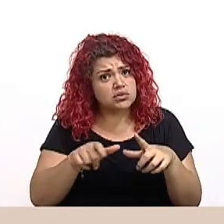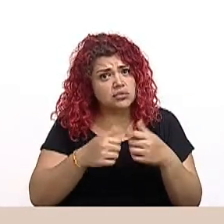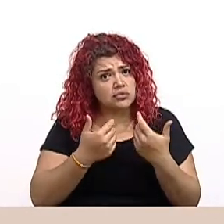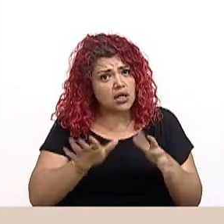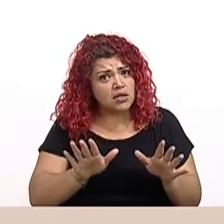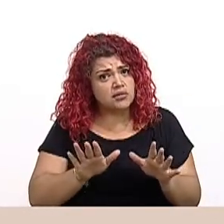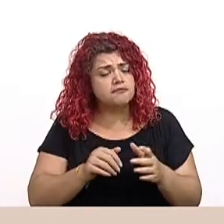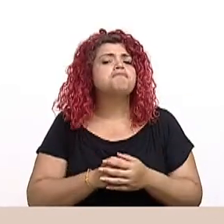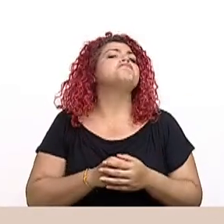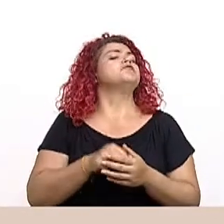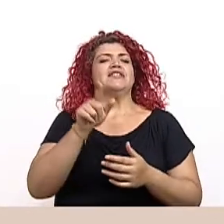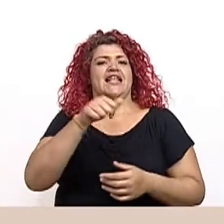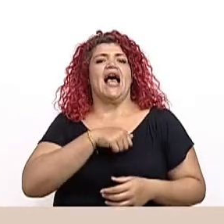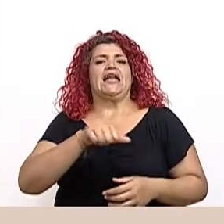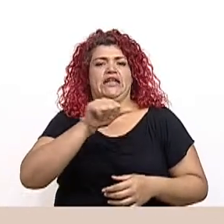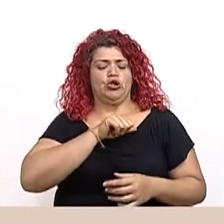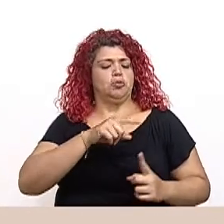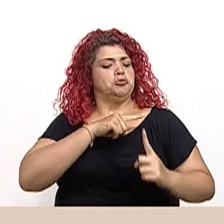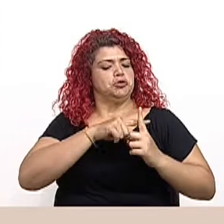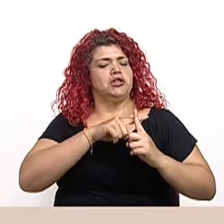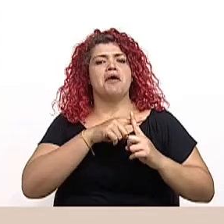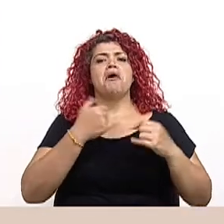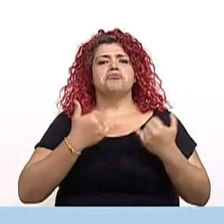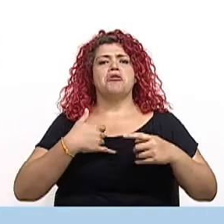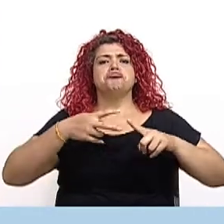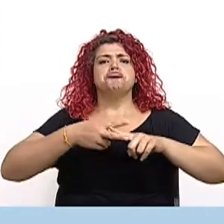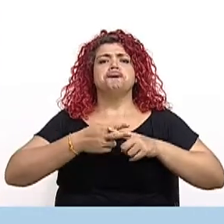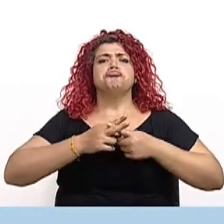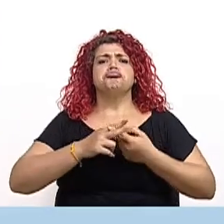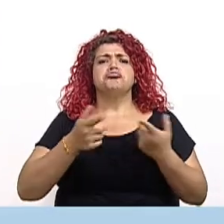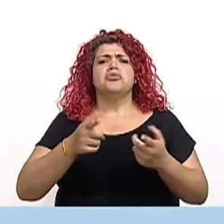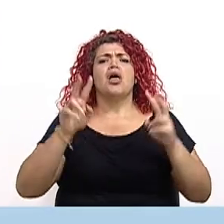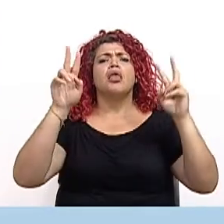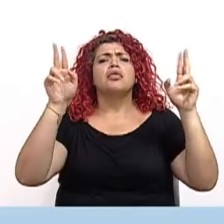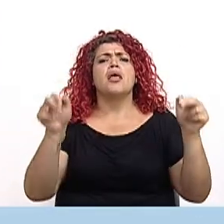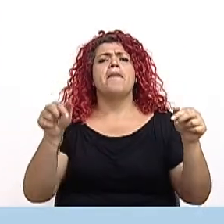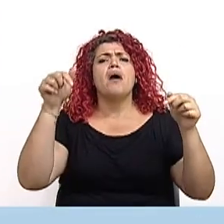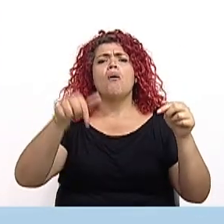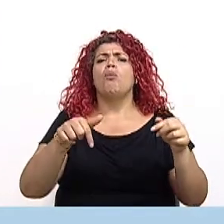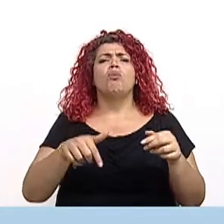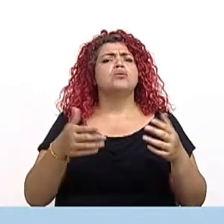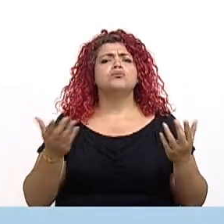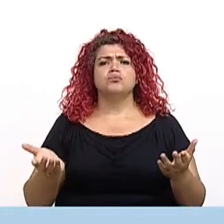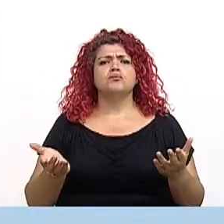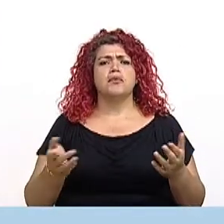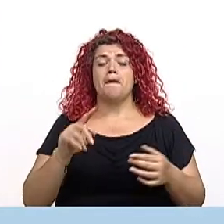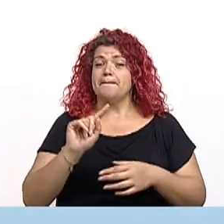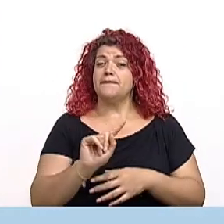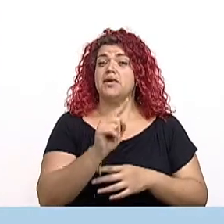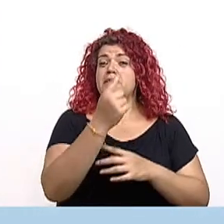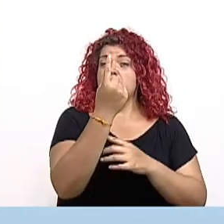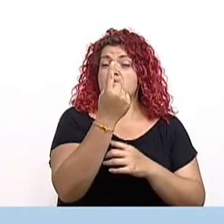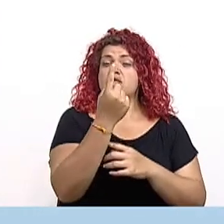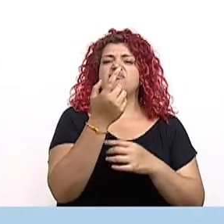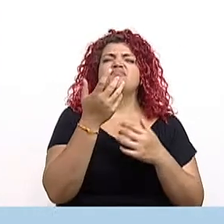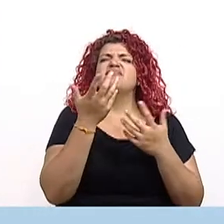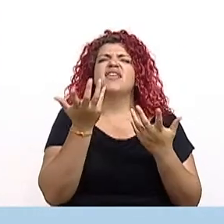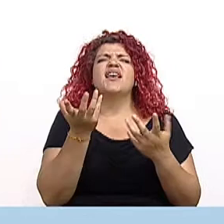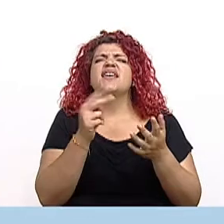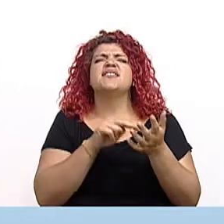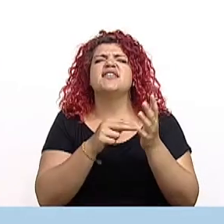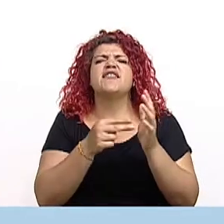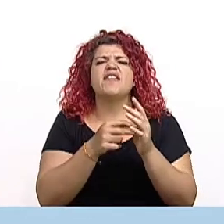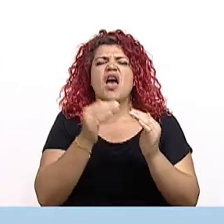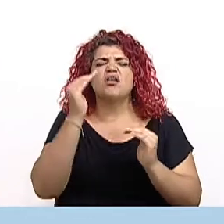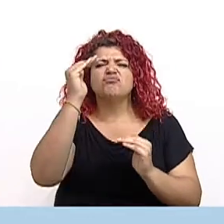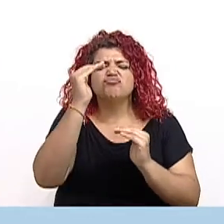excelente. Con esa actitud positiva vamos a empezar a desarrollar esta temática del día de hoy. En primer lugar, ¿qué es la mitigación?